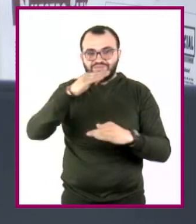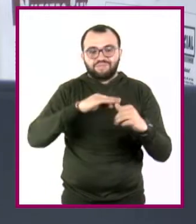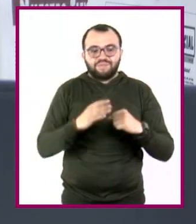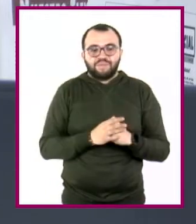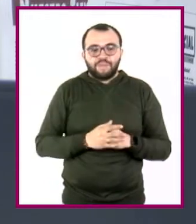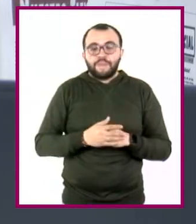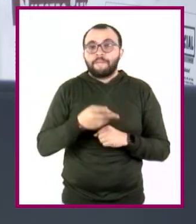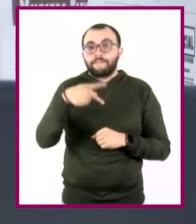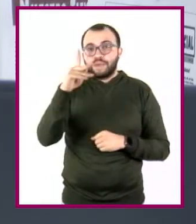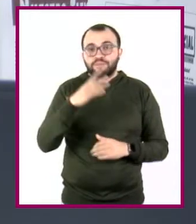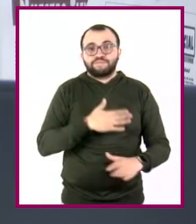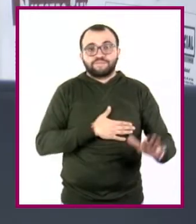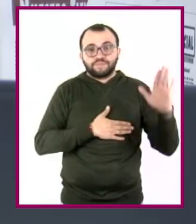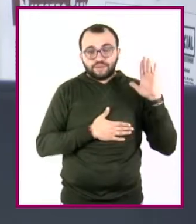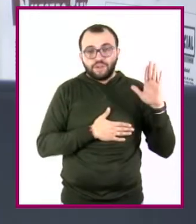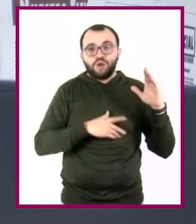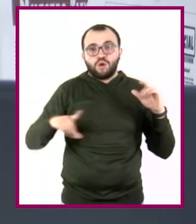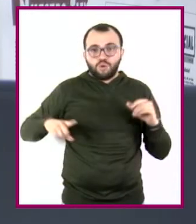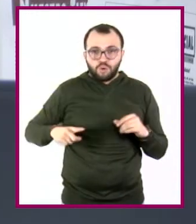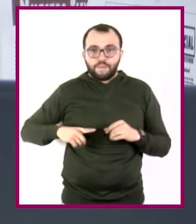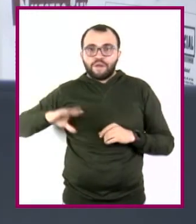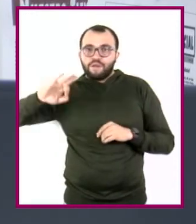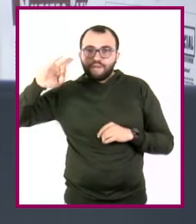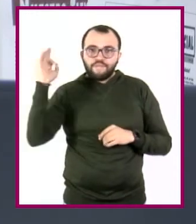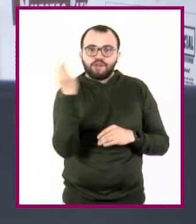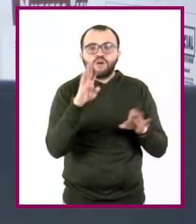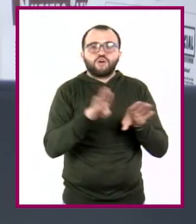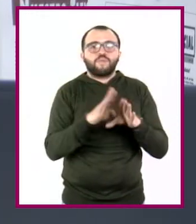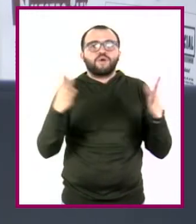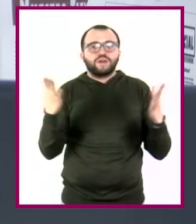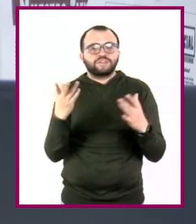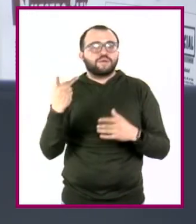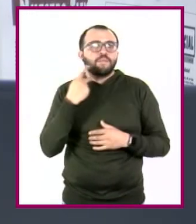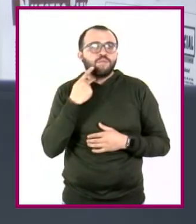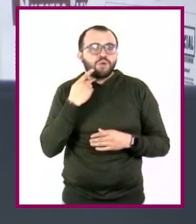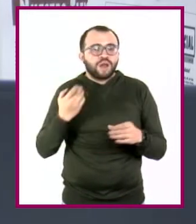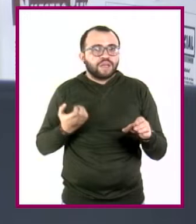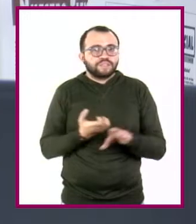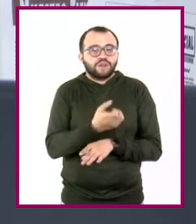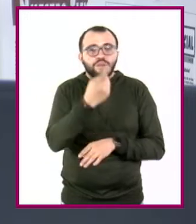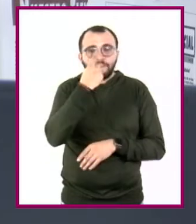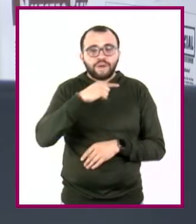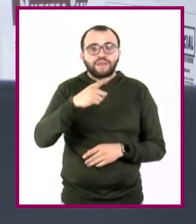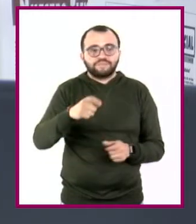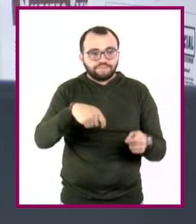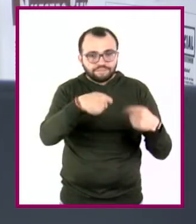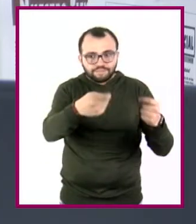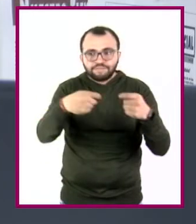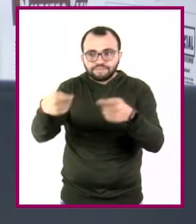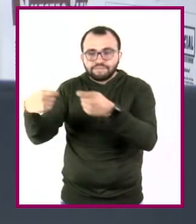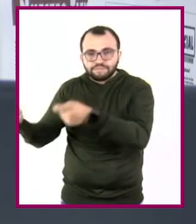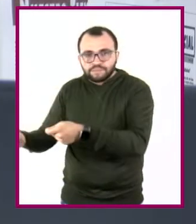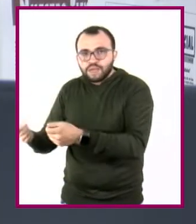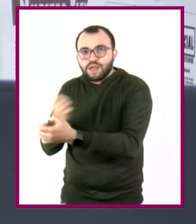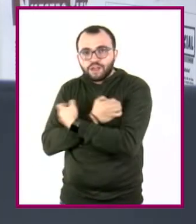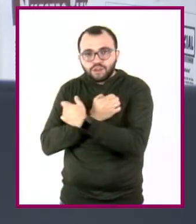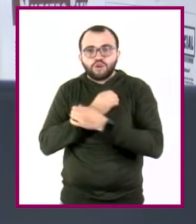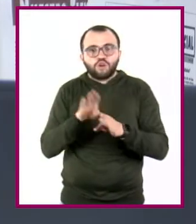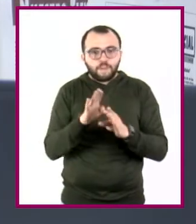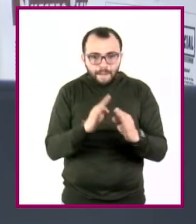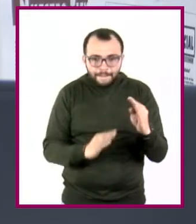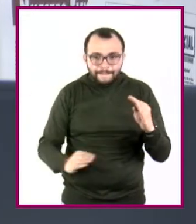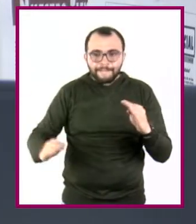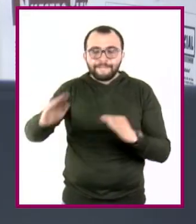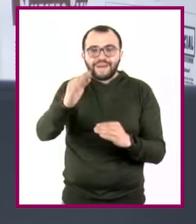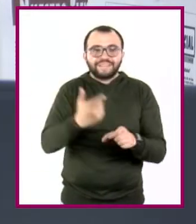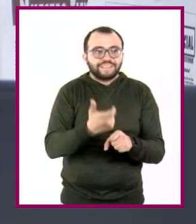el compromiso del gobierno federal de consolidar una política de Estado para el financiamiento de la educación es incrementar los recursos a